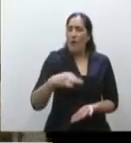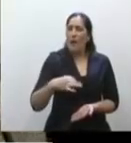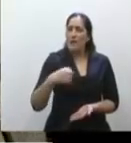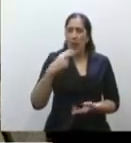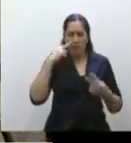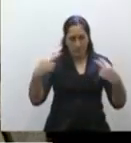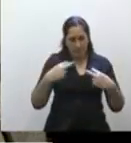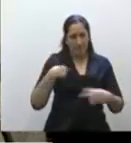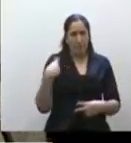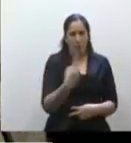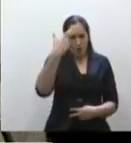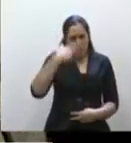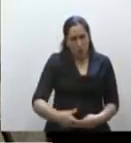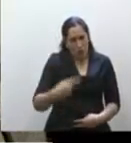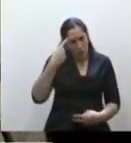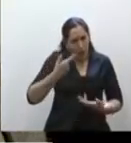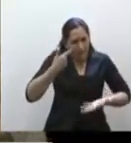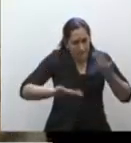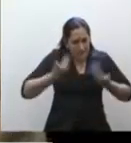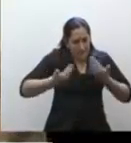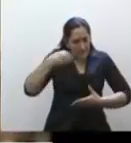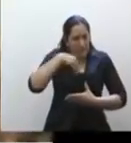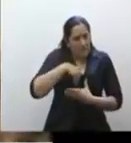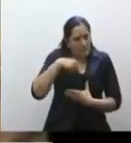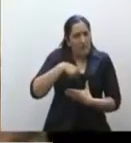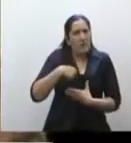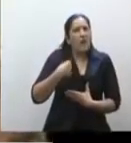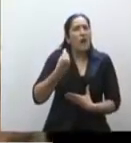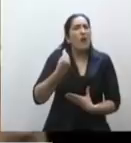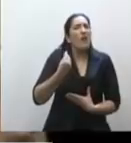nosotros mismos. Y nuestra visión